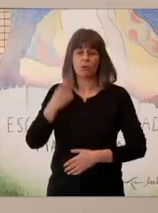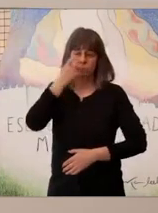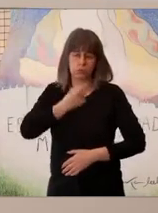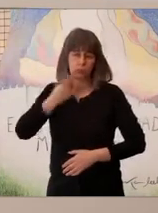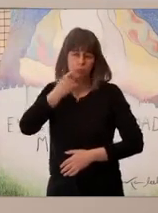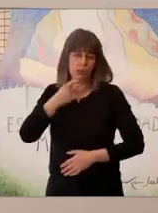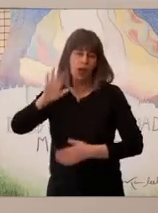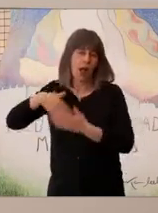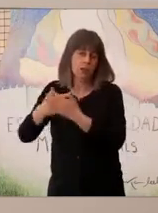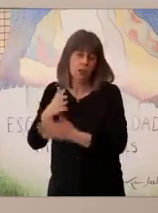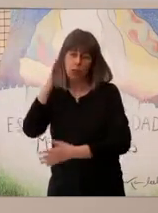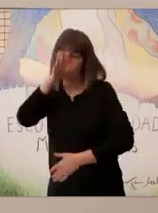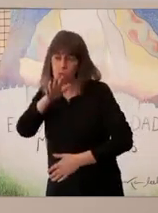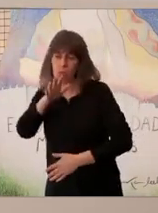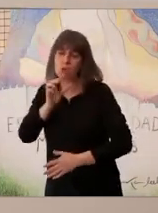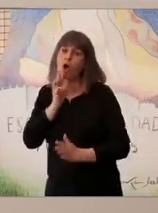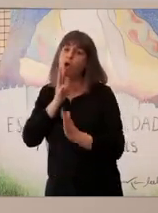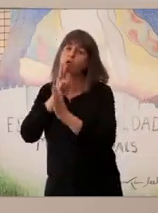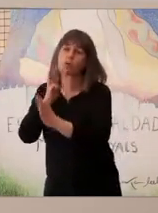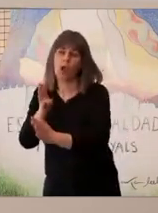de 8 años y 8 meses.